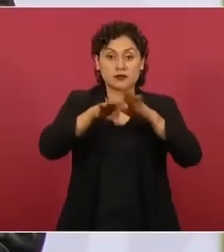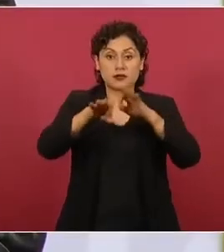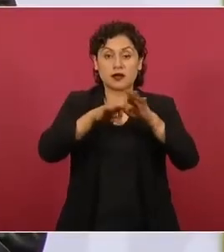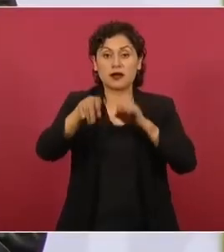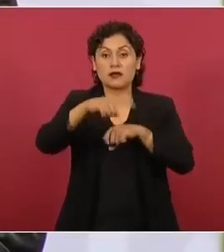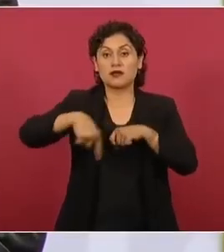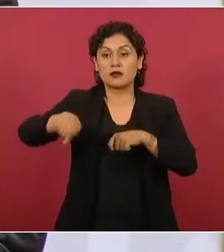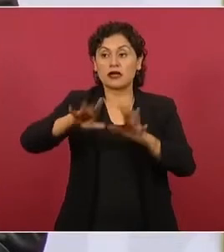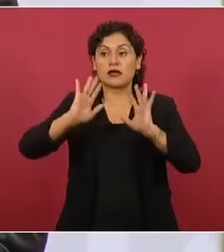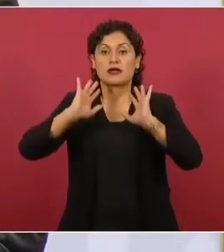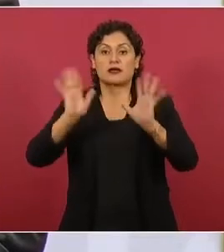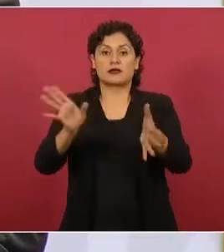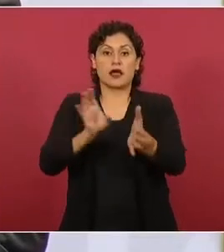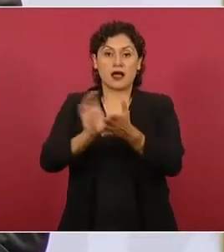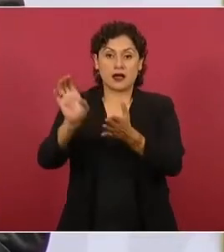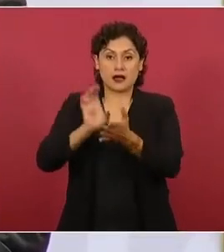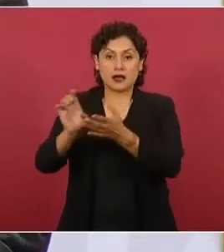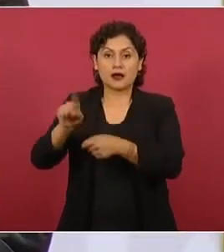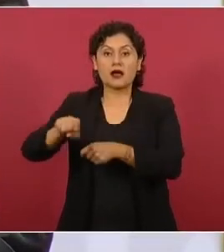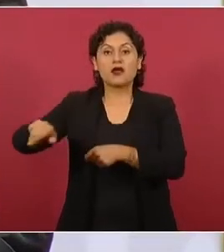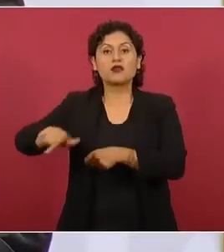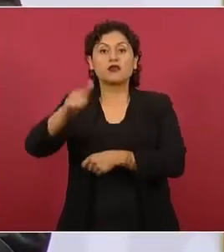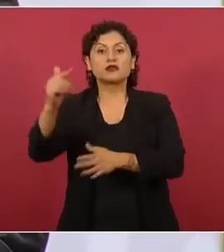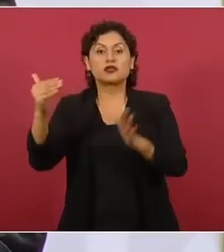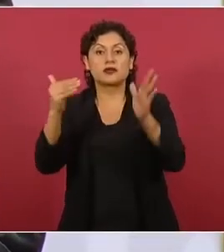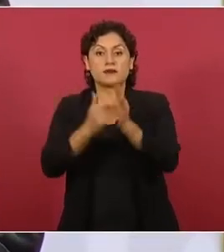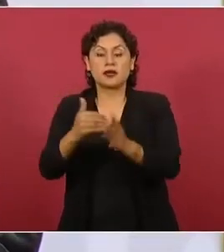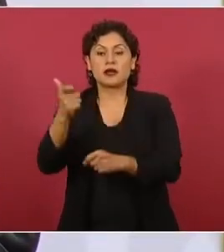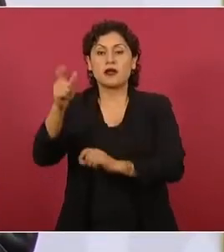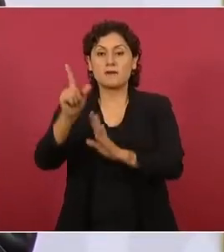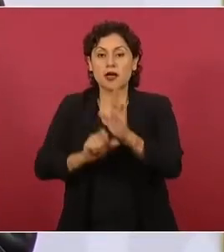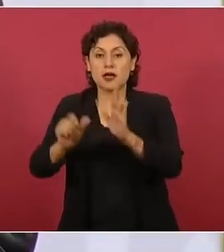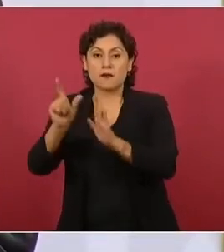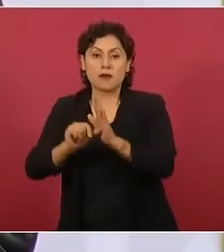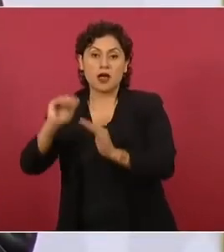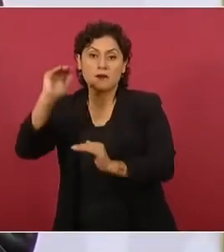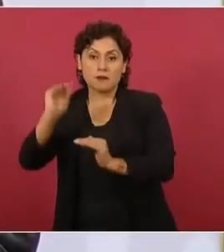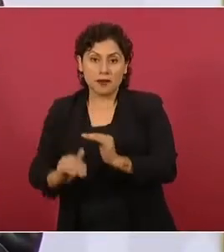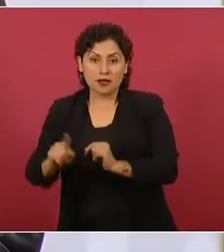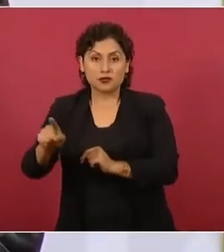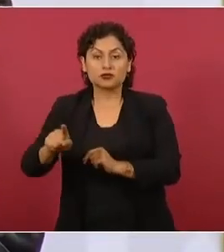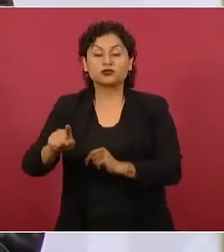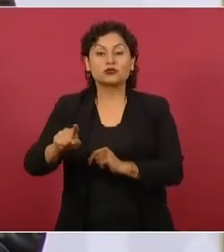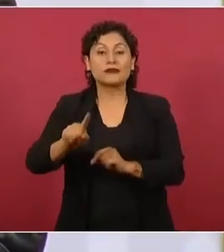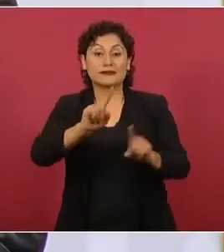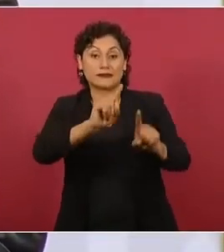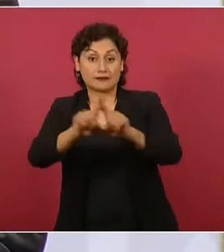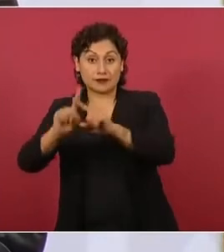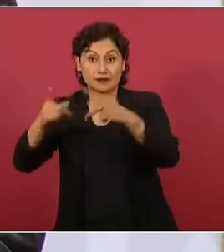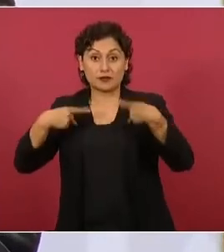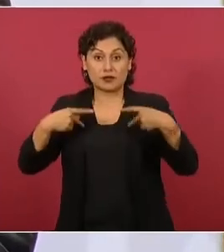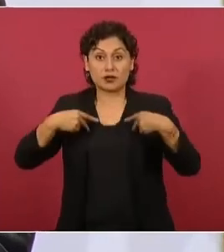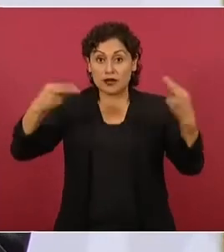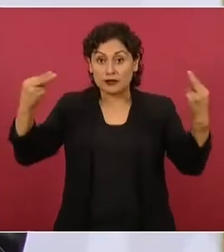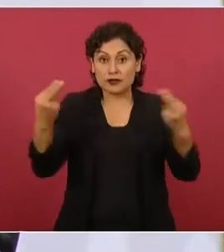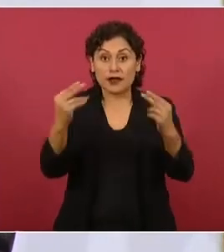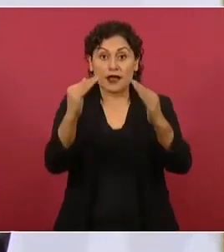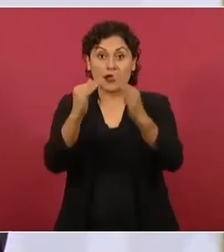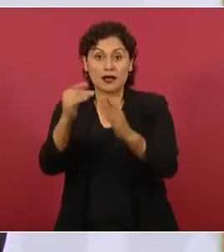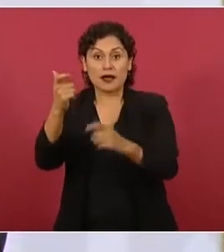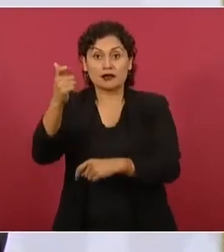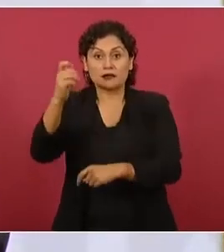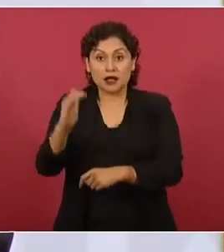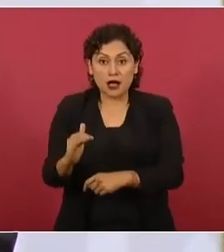ingresos menores a 12,000 pesos mensuales, a esos 3,900,000 derechohabientes que requieren viviendas de precio menor